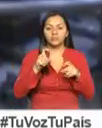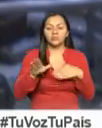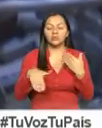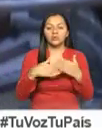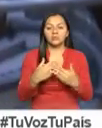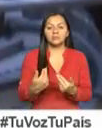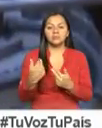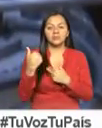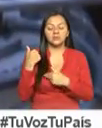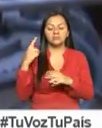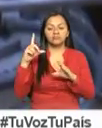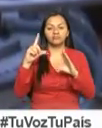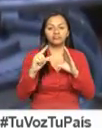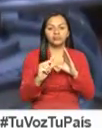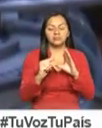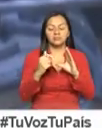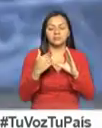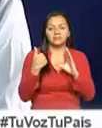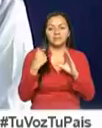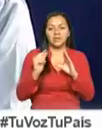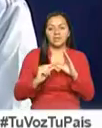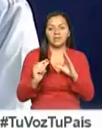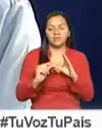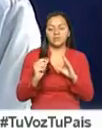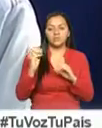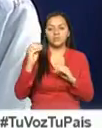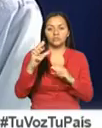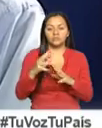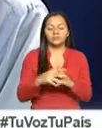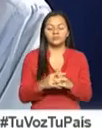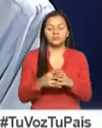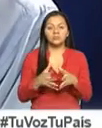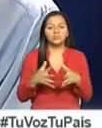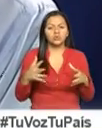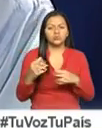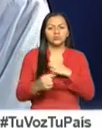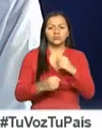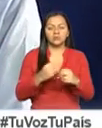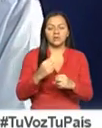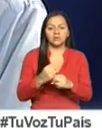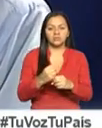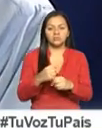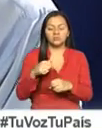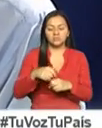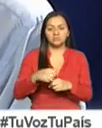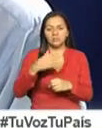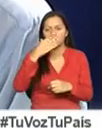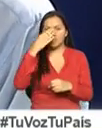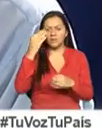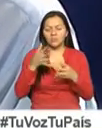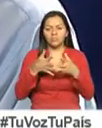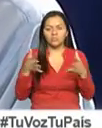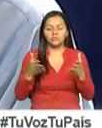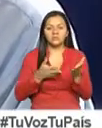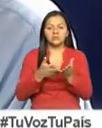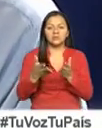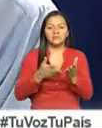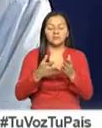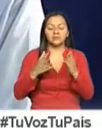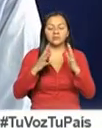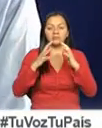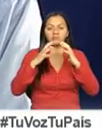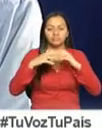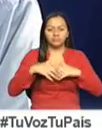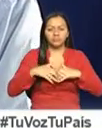la tarifa eléctrica más baja de la región. Fueron varias décadas de olvido en el que el servicio eléctrico decayó a los peores niveles